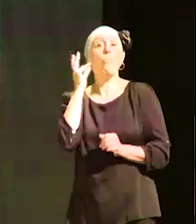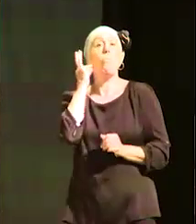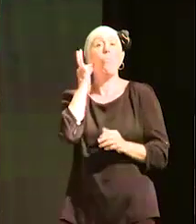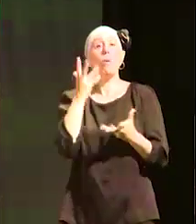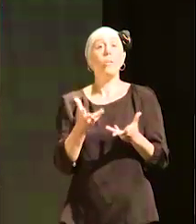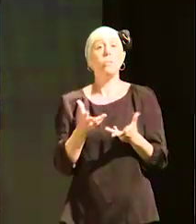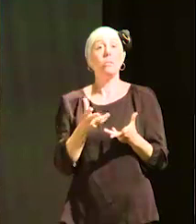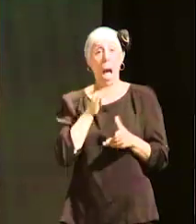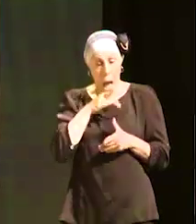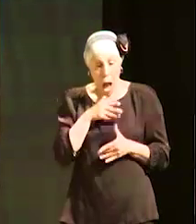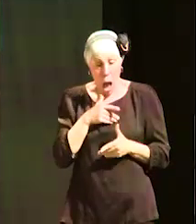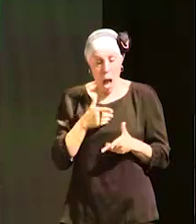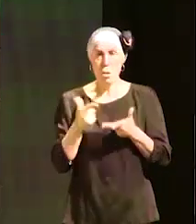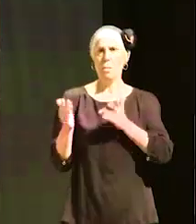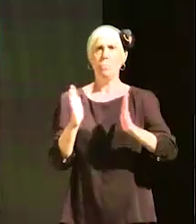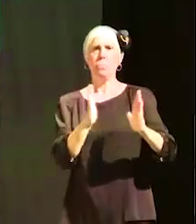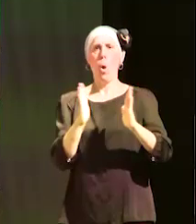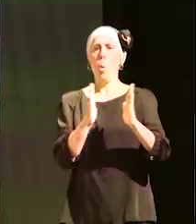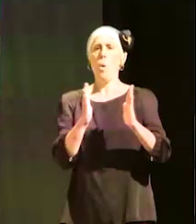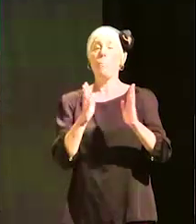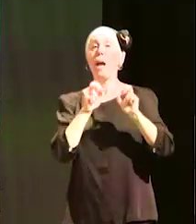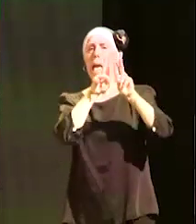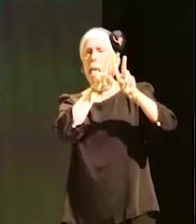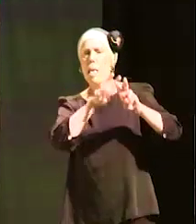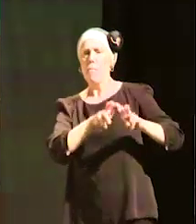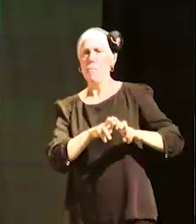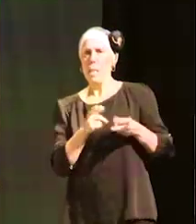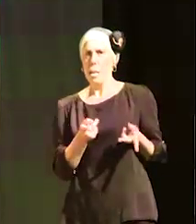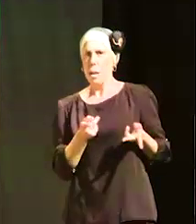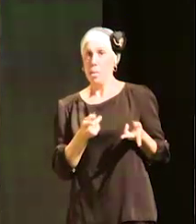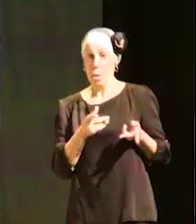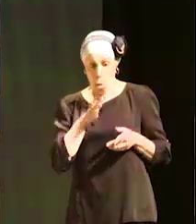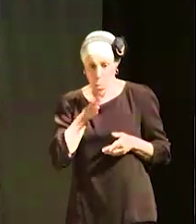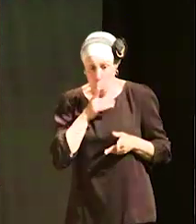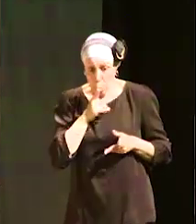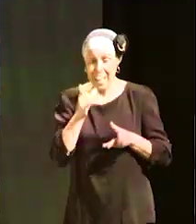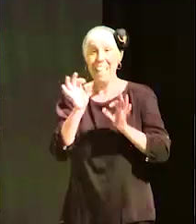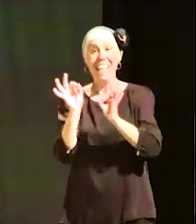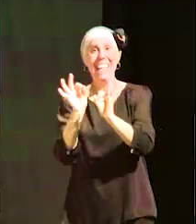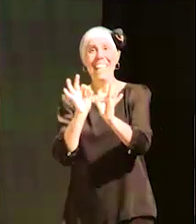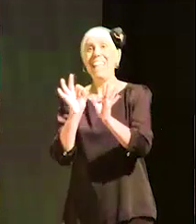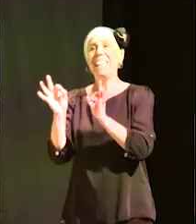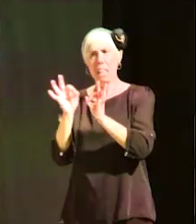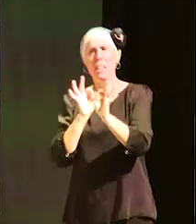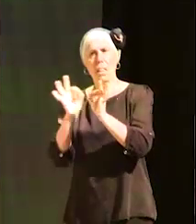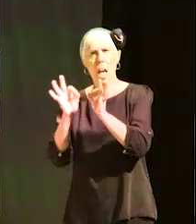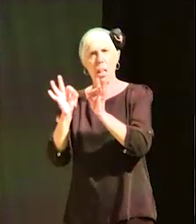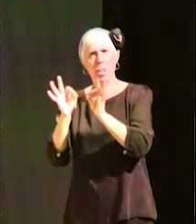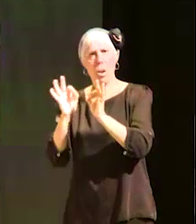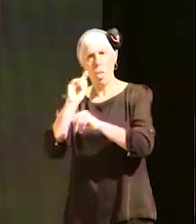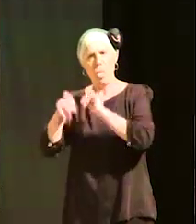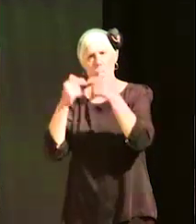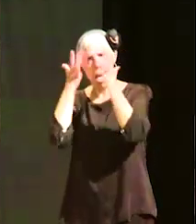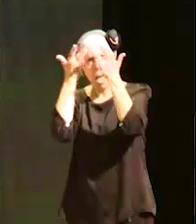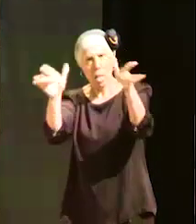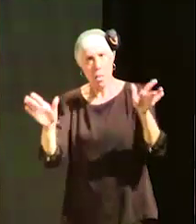estamos en un proceso de en la parte de la investigación porque la obra de teatro va a sensibilizar el